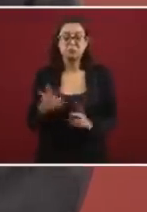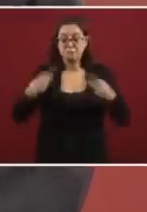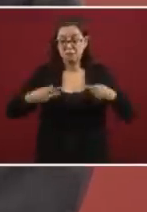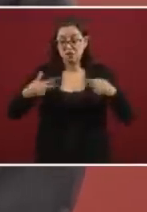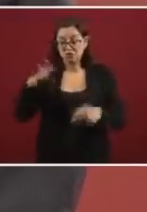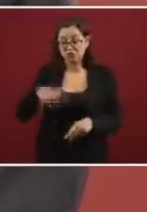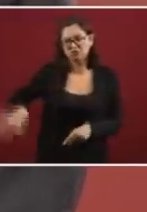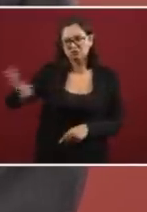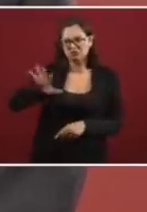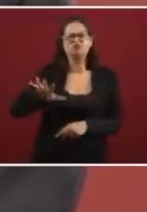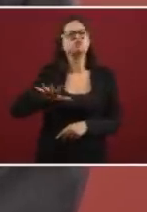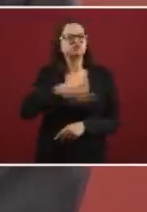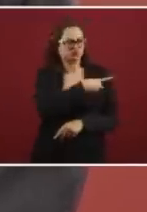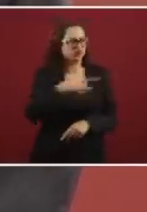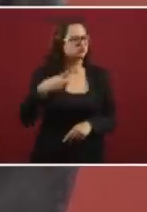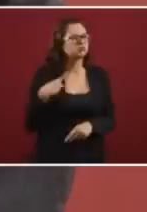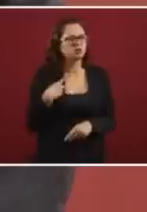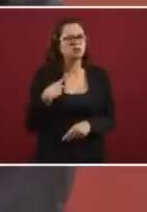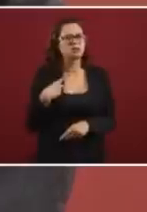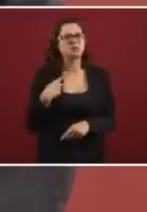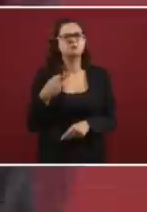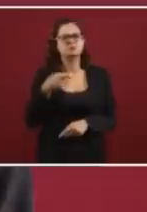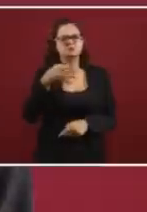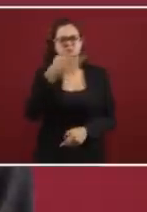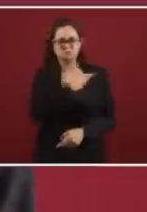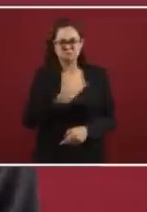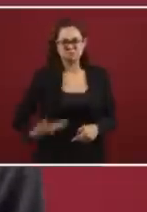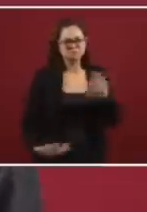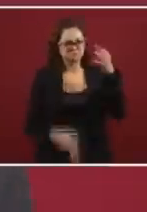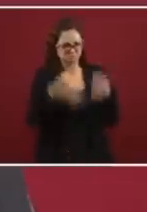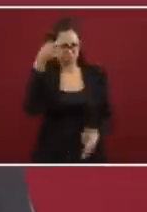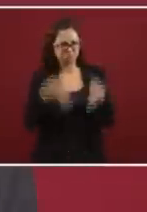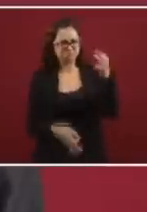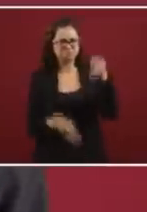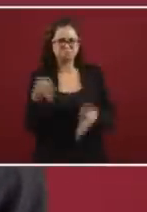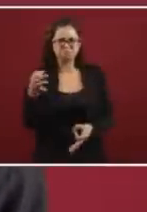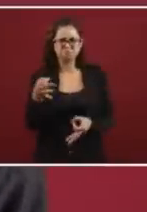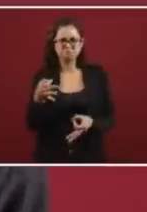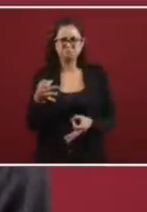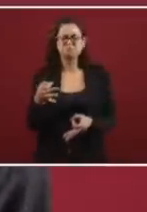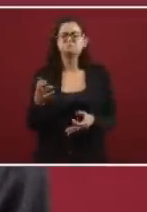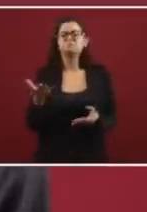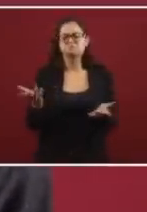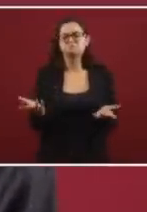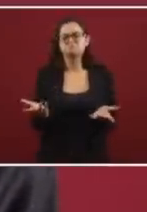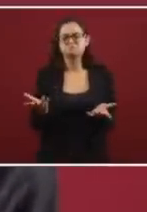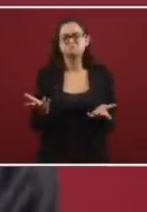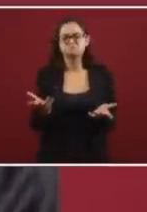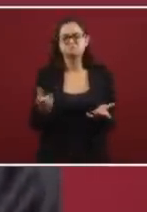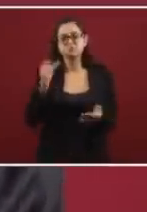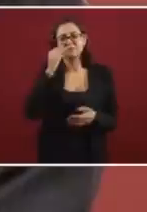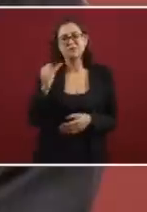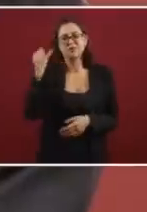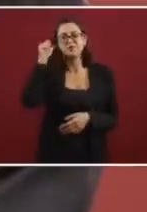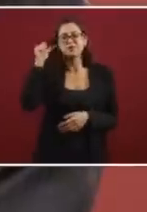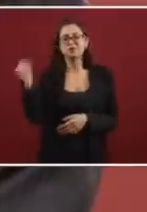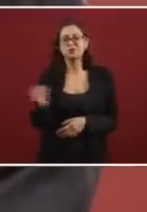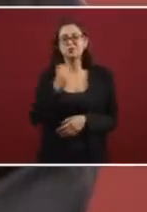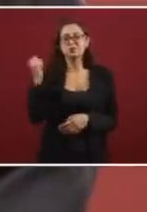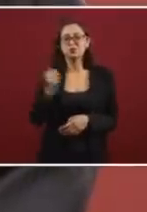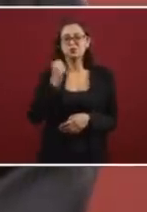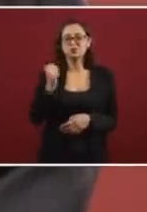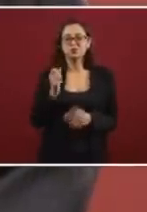gente decía no hay que juzgarlos pues para eso ayer afortunadamente ya